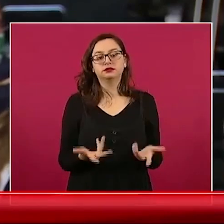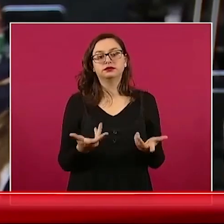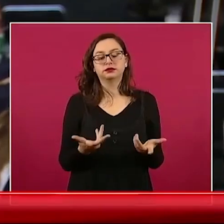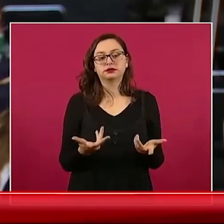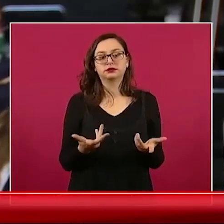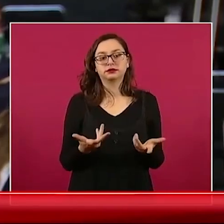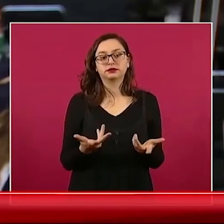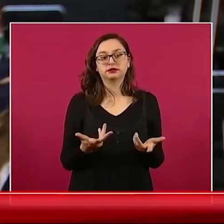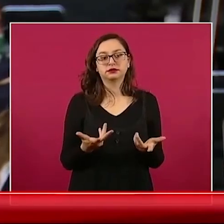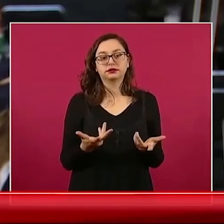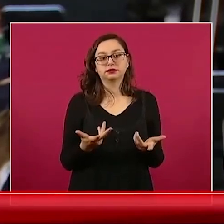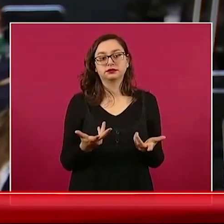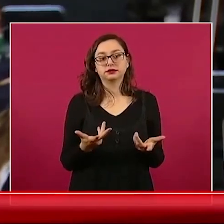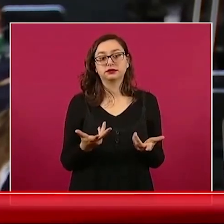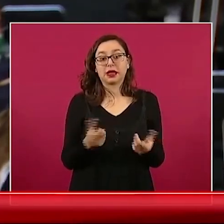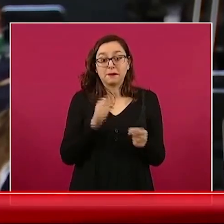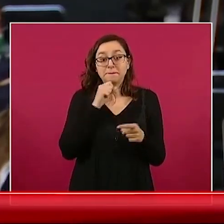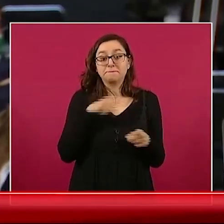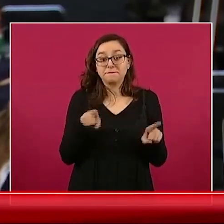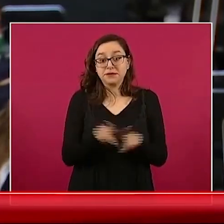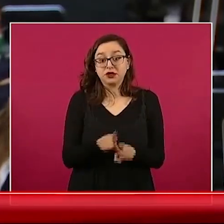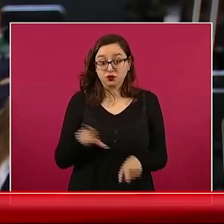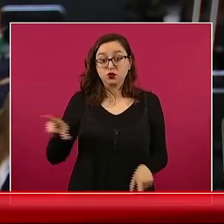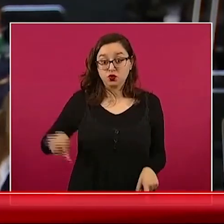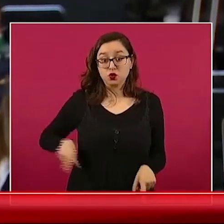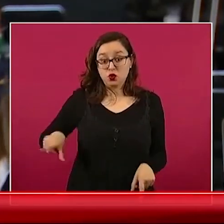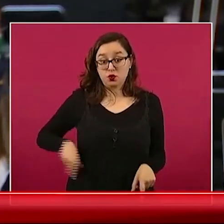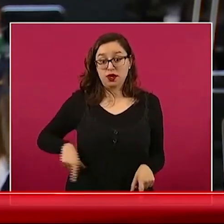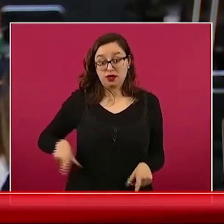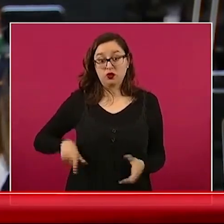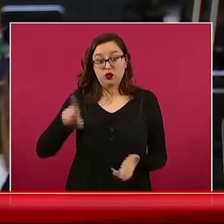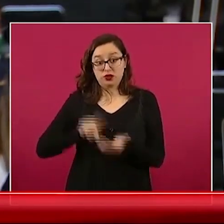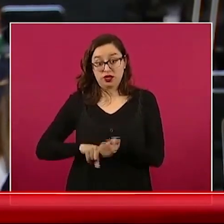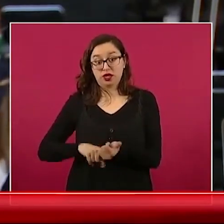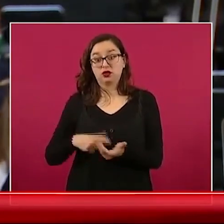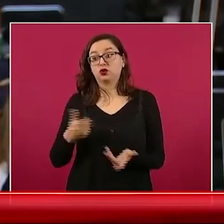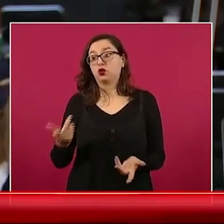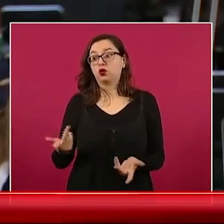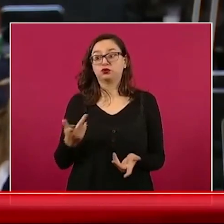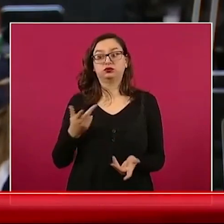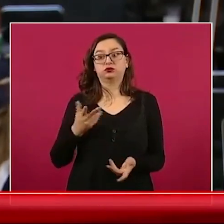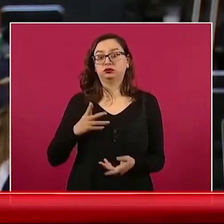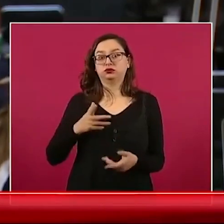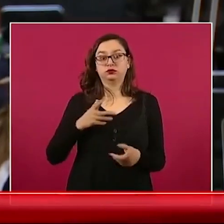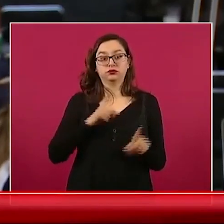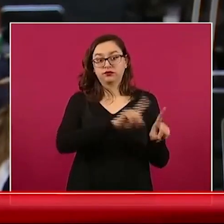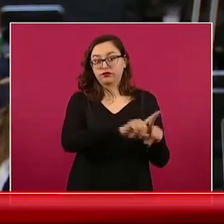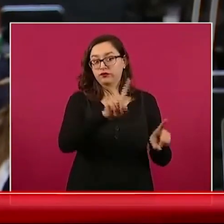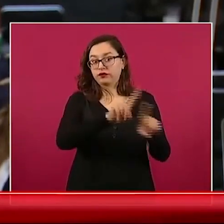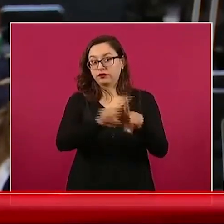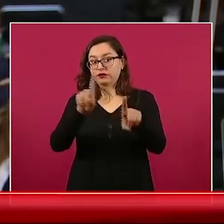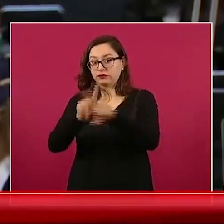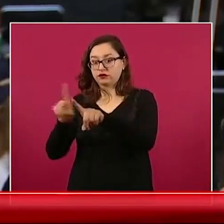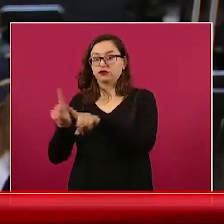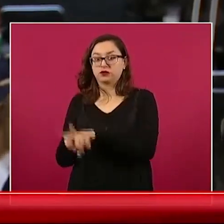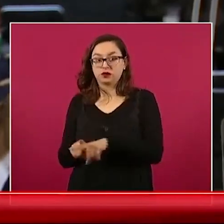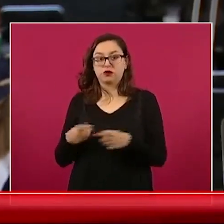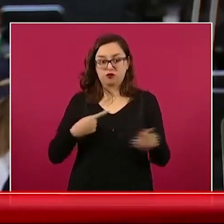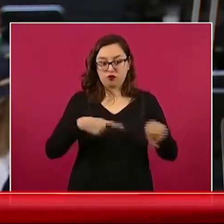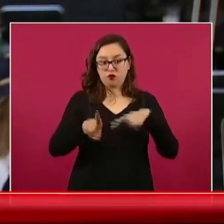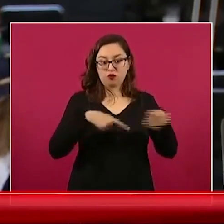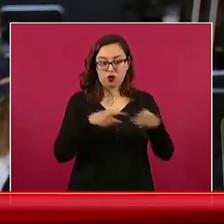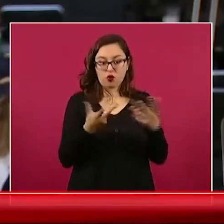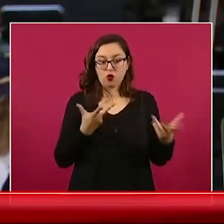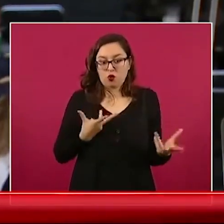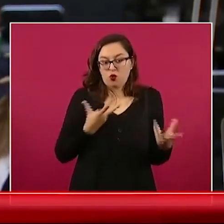Incluso muchos federales, muchos funcionarios federales y estatales, procuradores de justicia, impartidores de justicia, lo que hace a